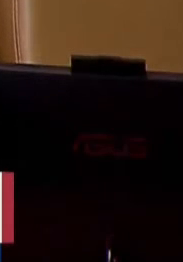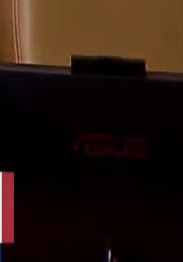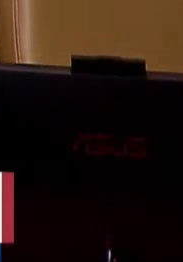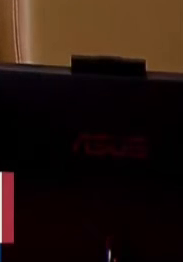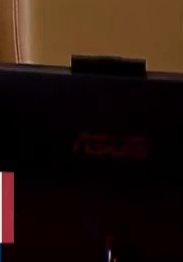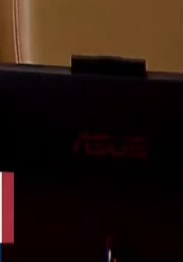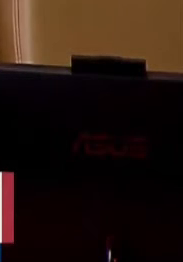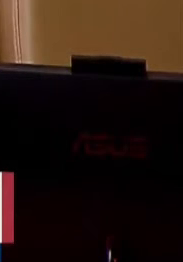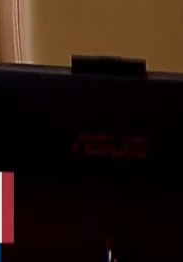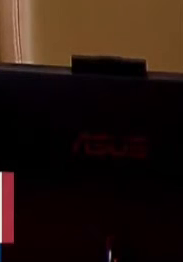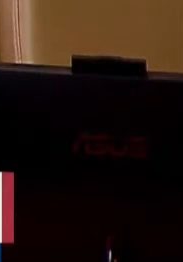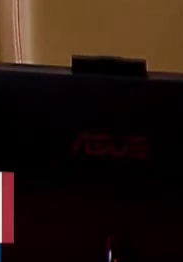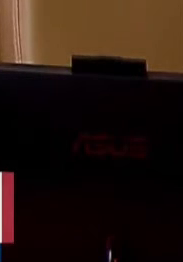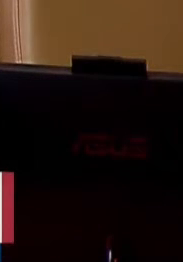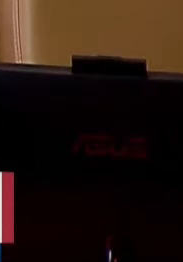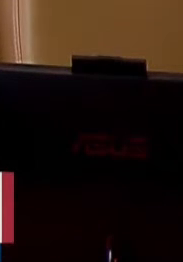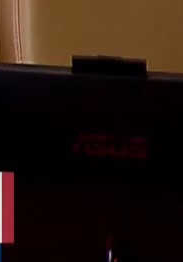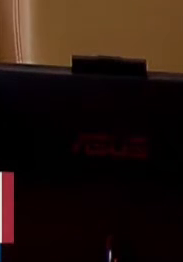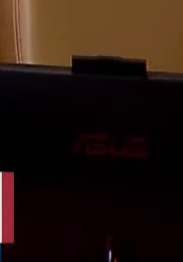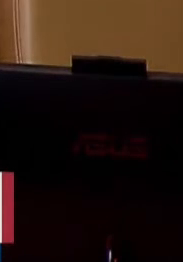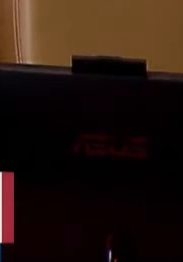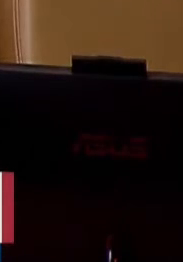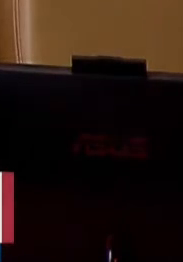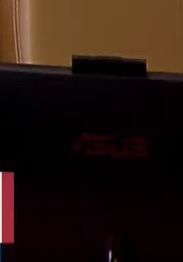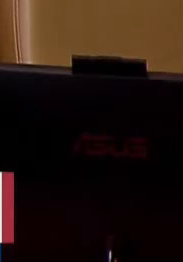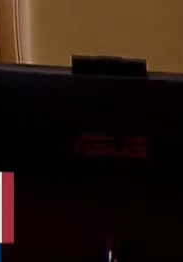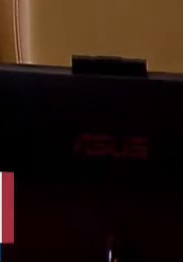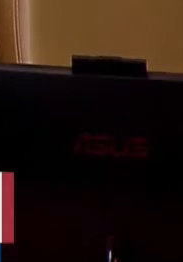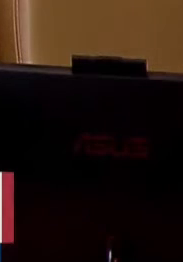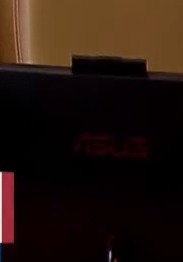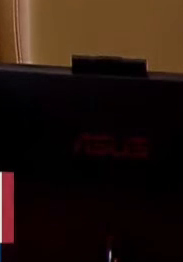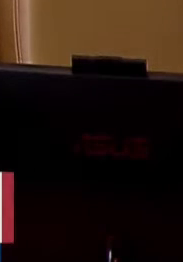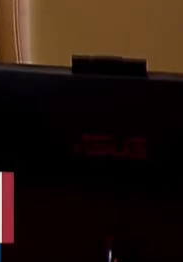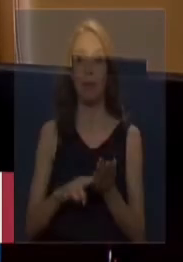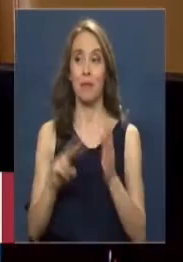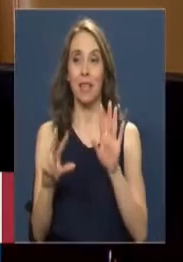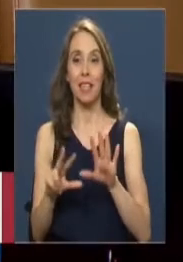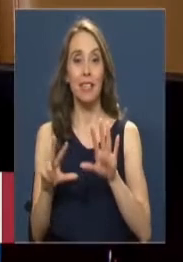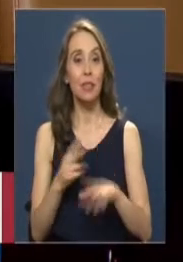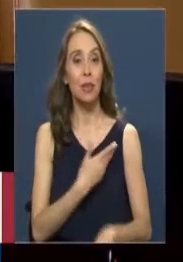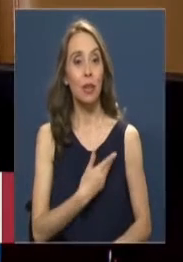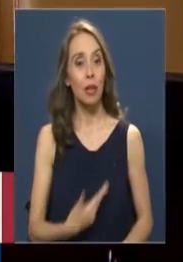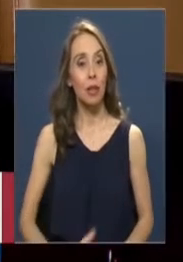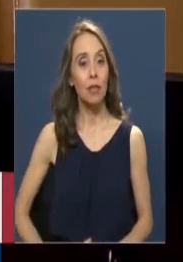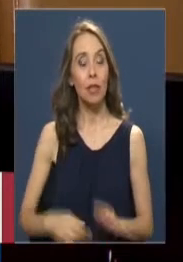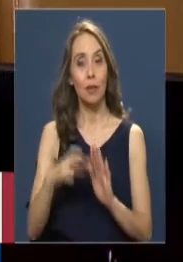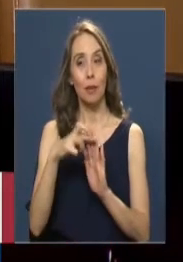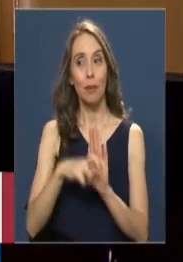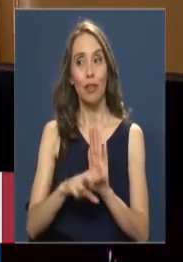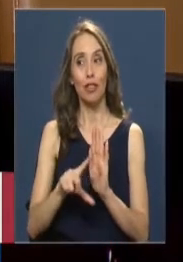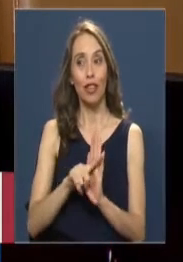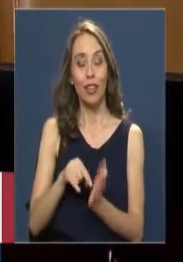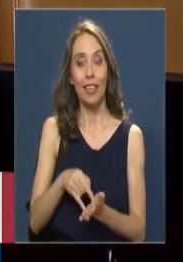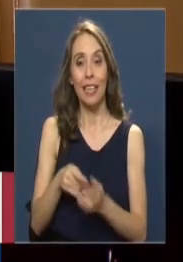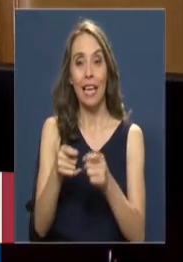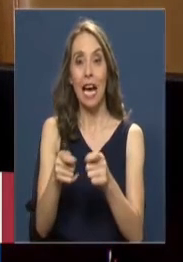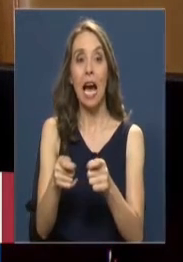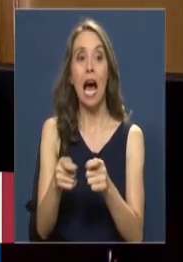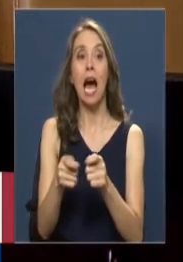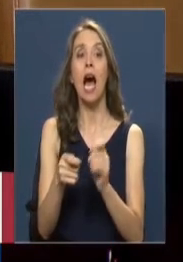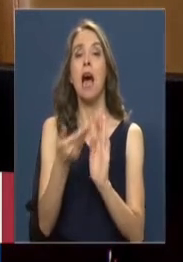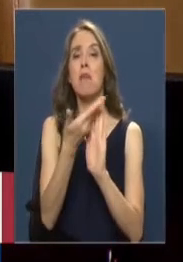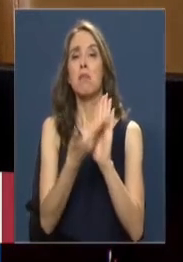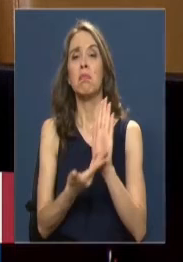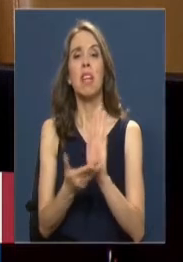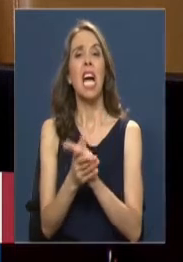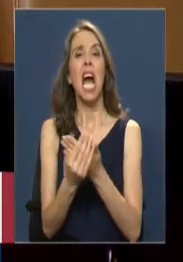presidente. Presidenta, en septiembre de 2018 el gobierno ingresó un proyecto que era fiscalmente neutro, es decir, no